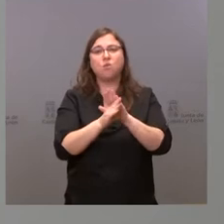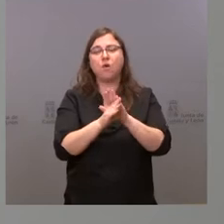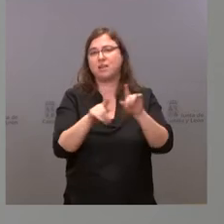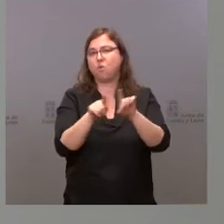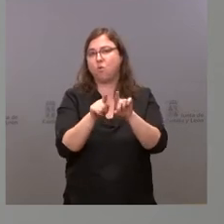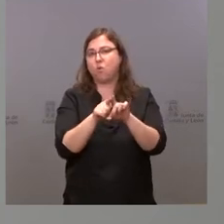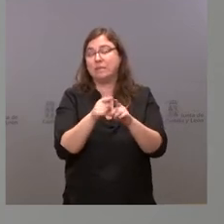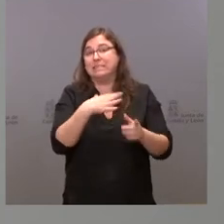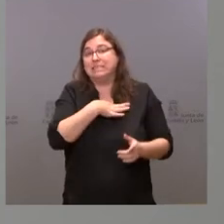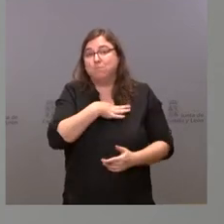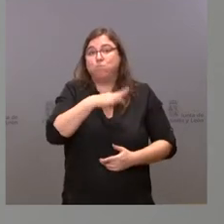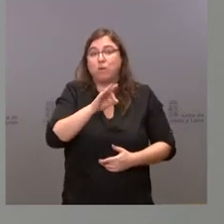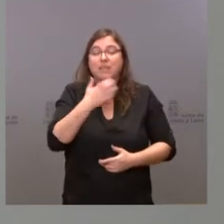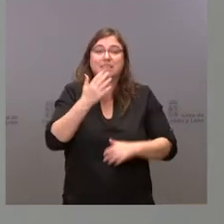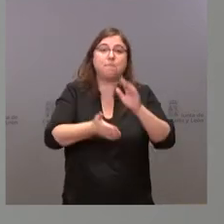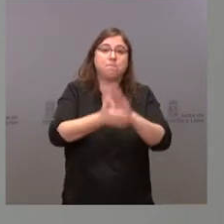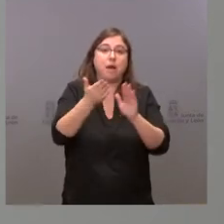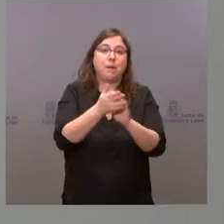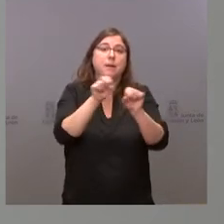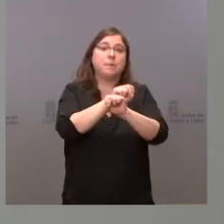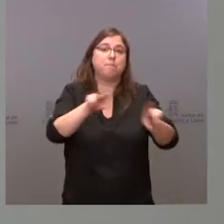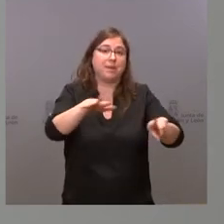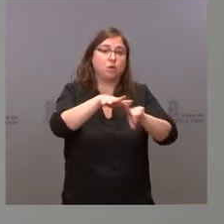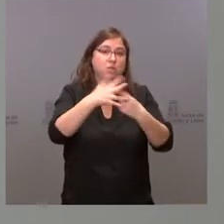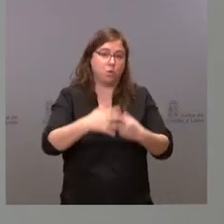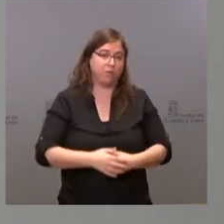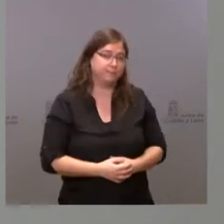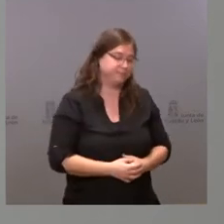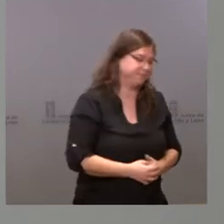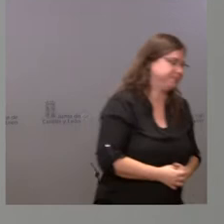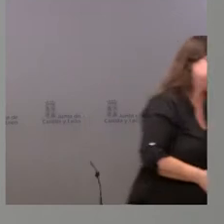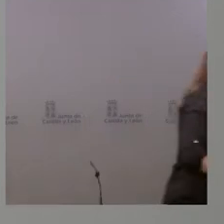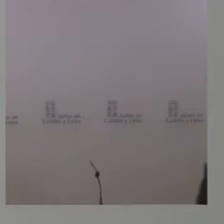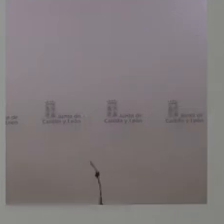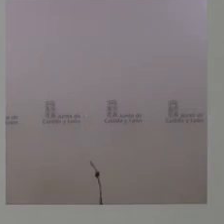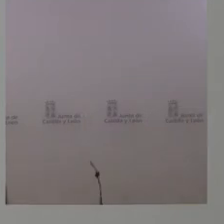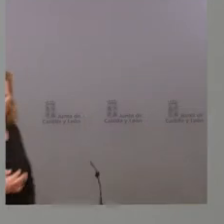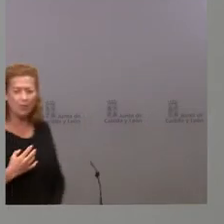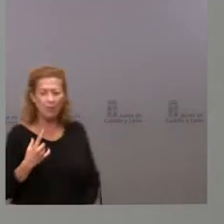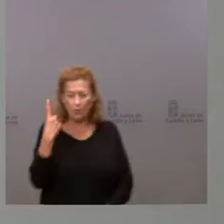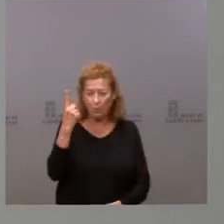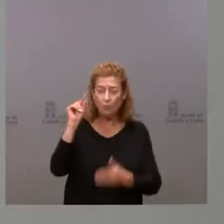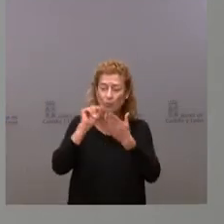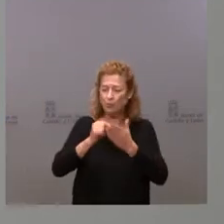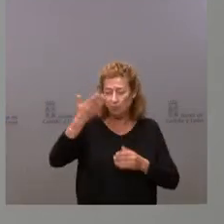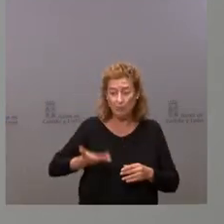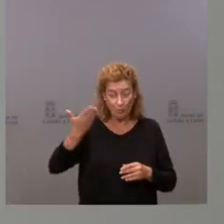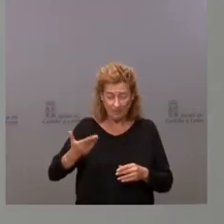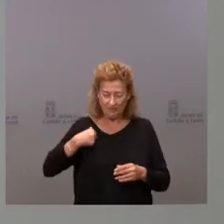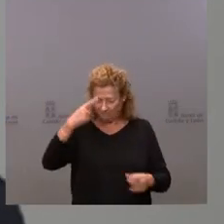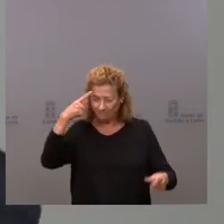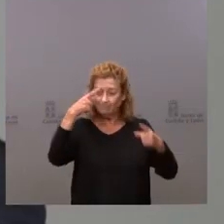probable o posible empeoramiento de esta situación actual de la plantilla uno de nuestros puntos fundamentales y que hemos dedicado